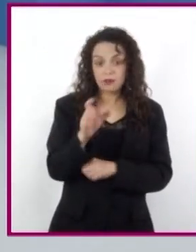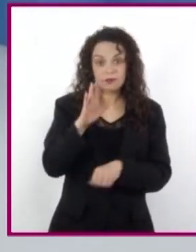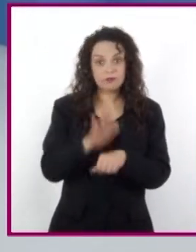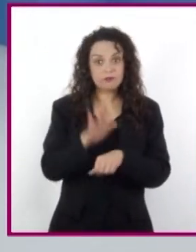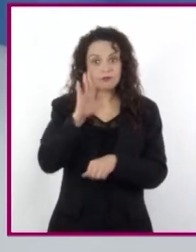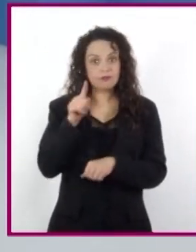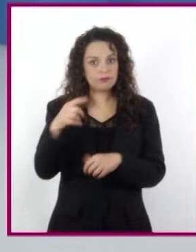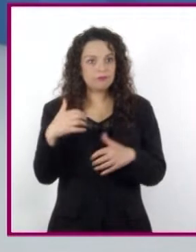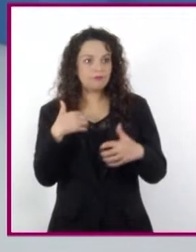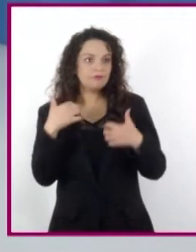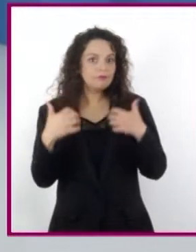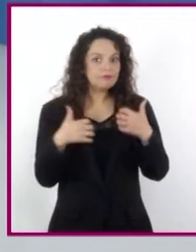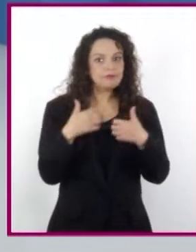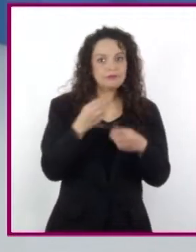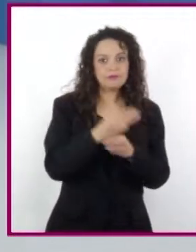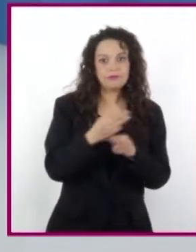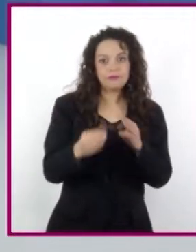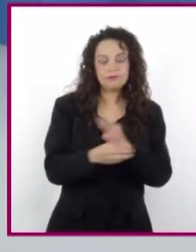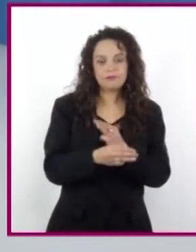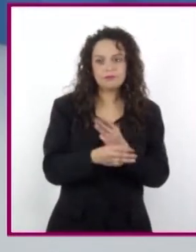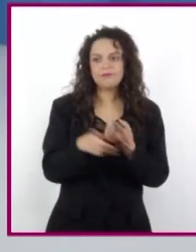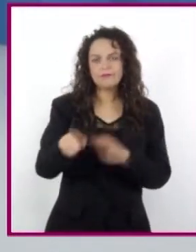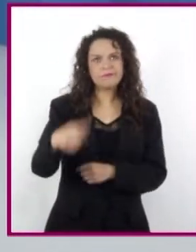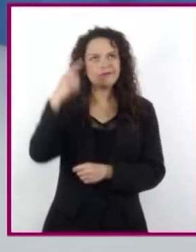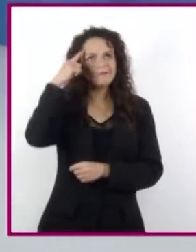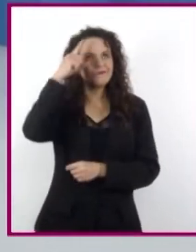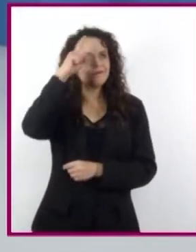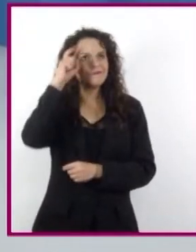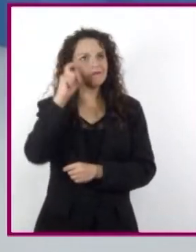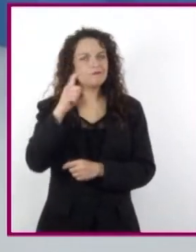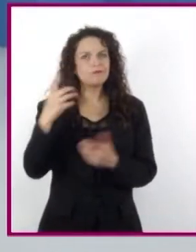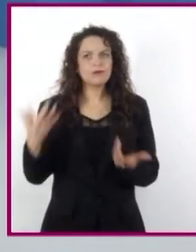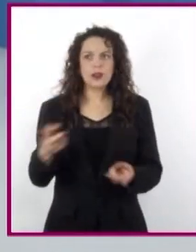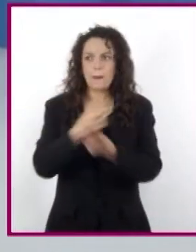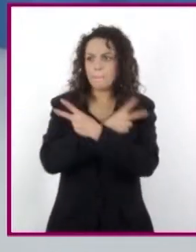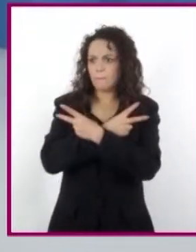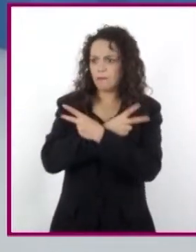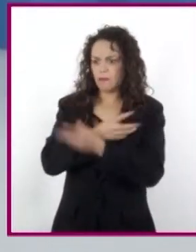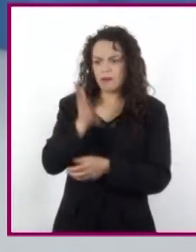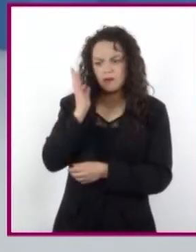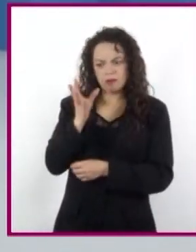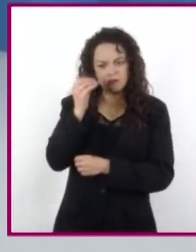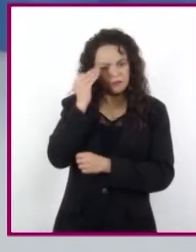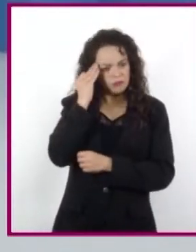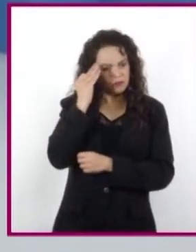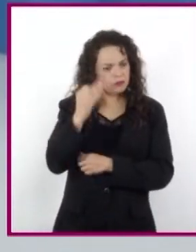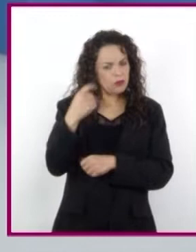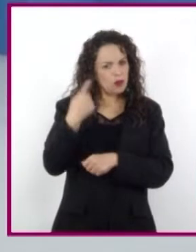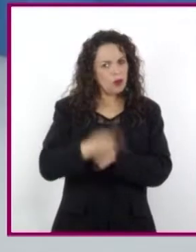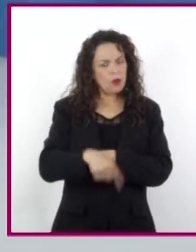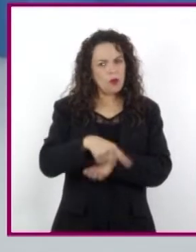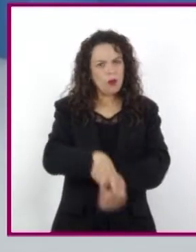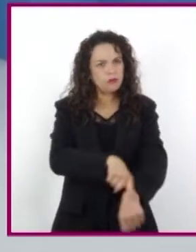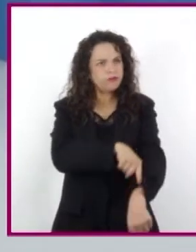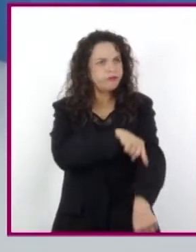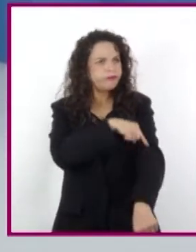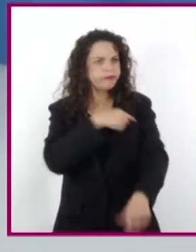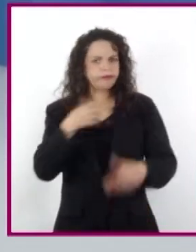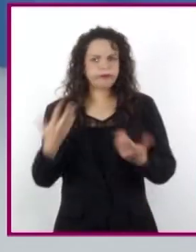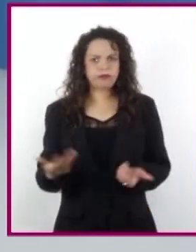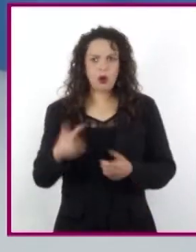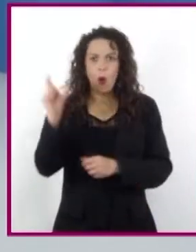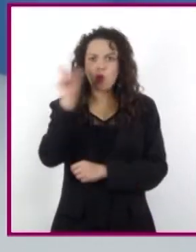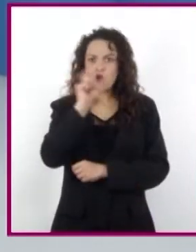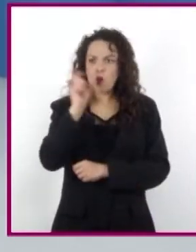los materiales, se empezaron a preguntar: las vacaciones ya duraron mucho, ¿no creen? ¿Cuándo nos sacarán de